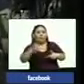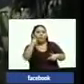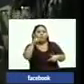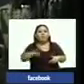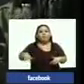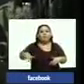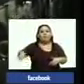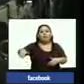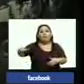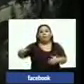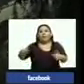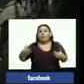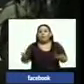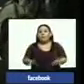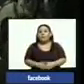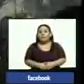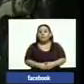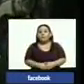el cantón.